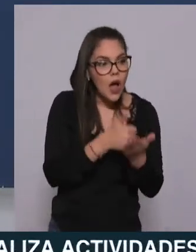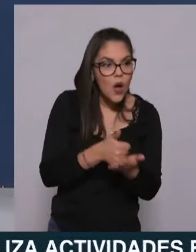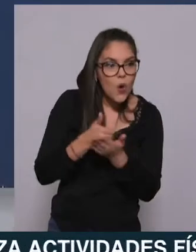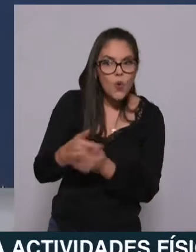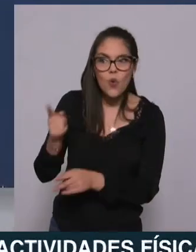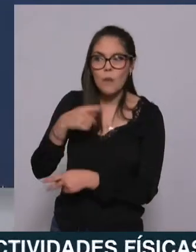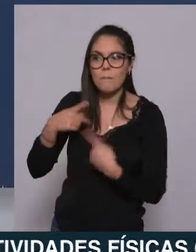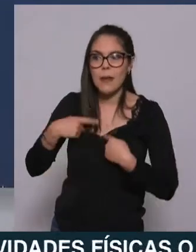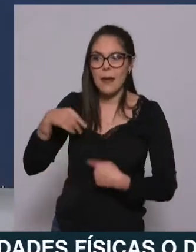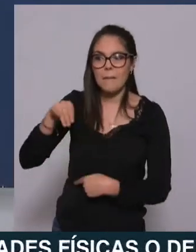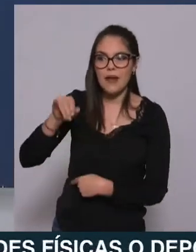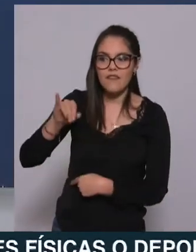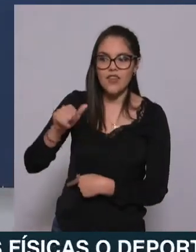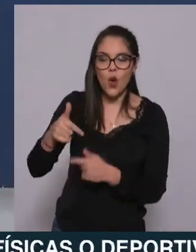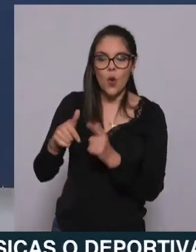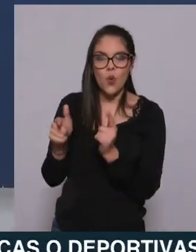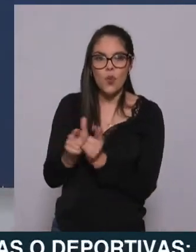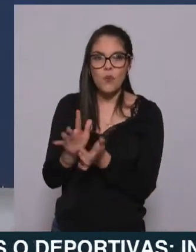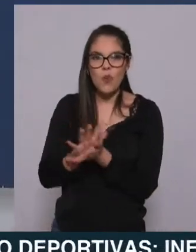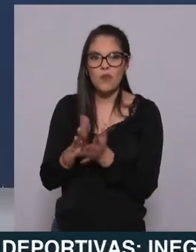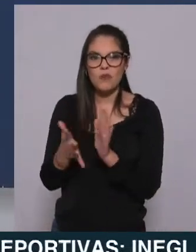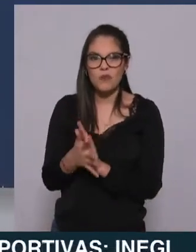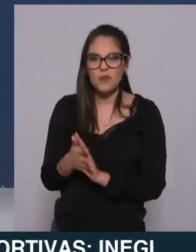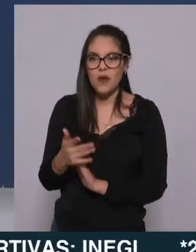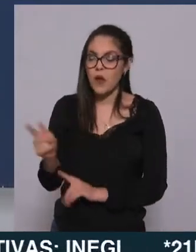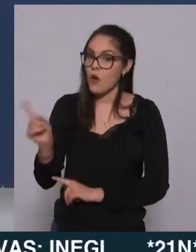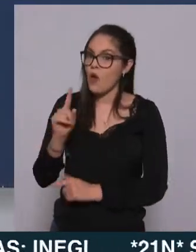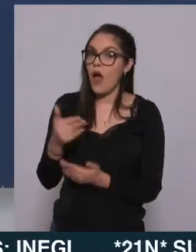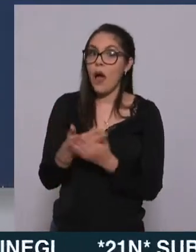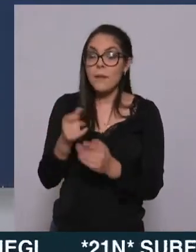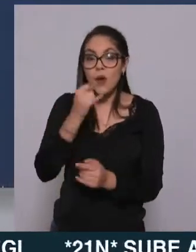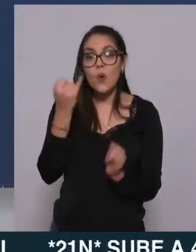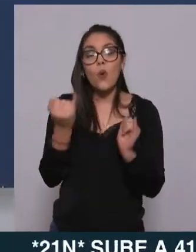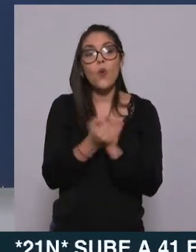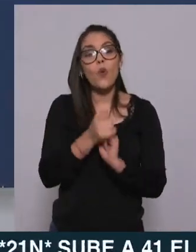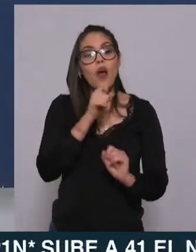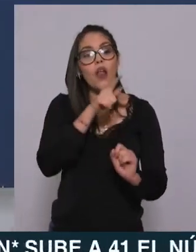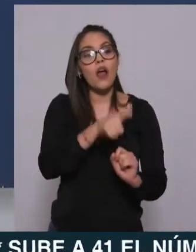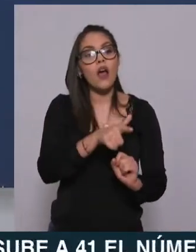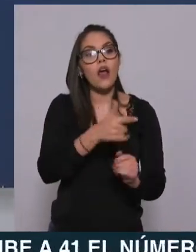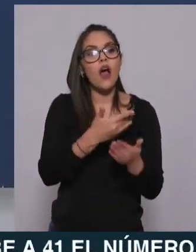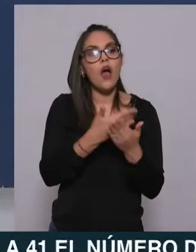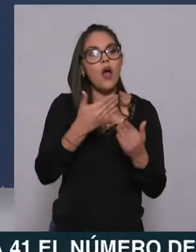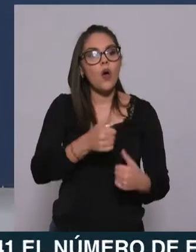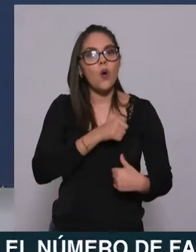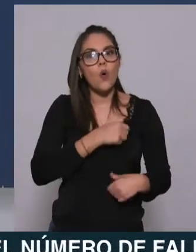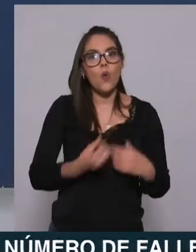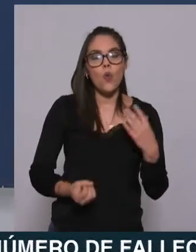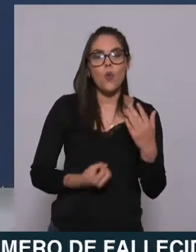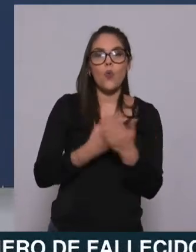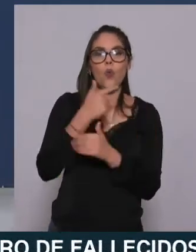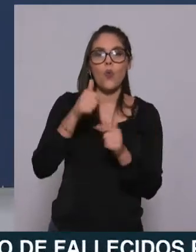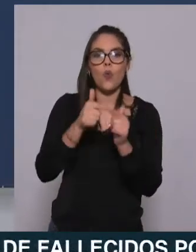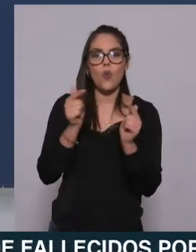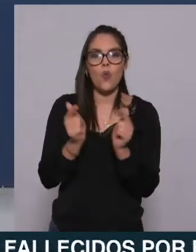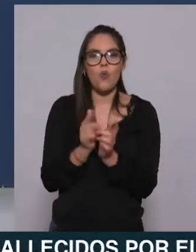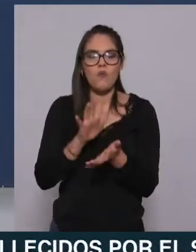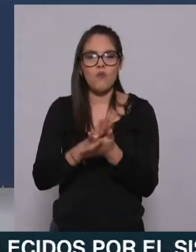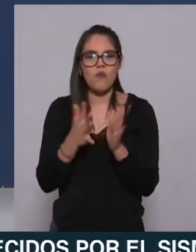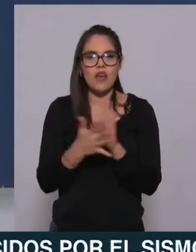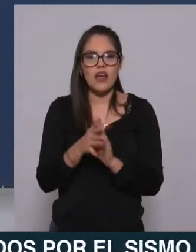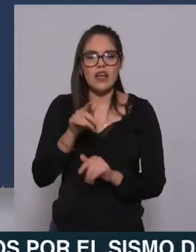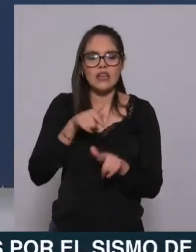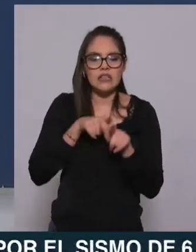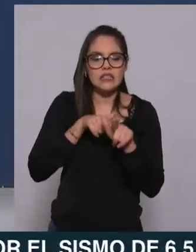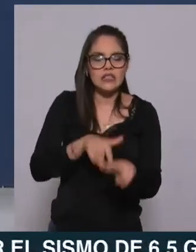manera representó a lo que podemos considerar una nueva realidad de un cártel llamado Seguimiento